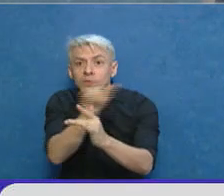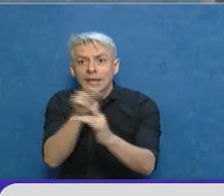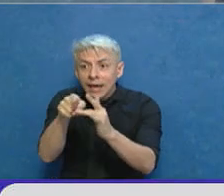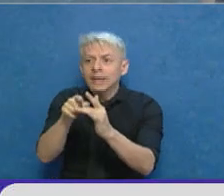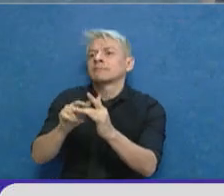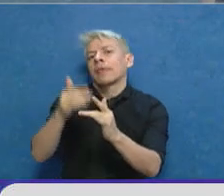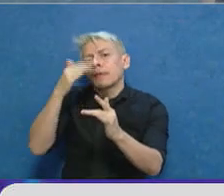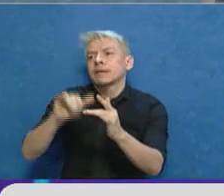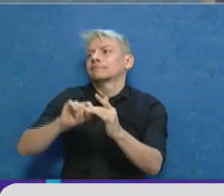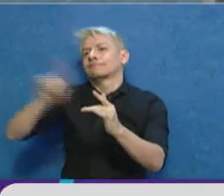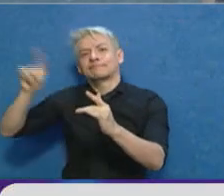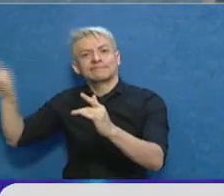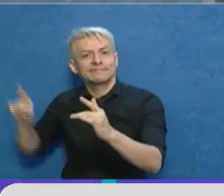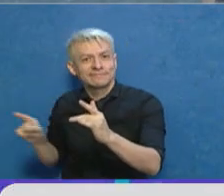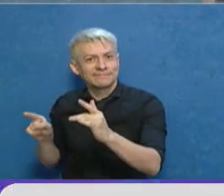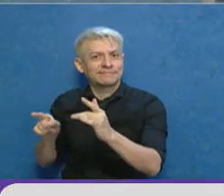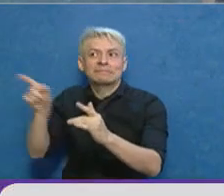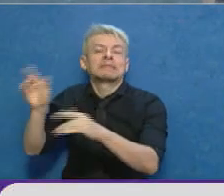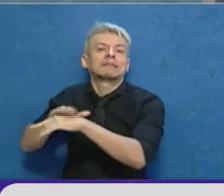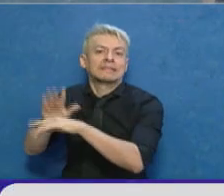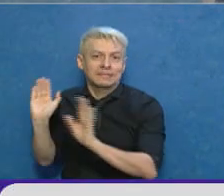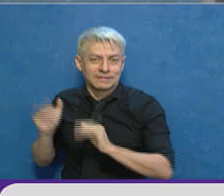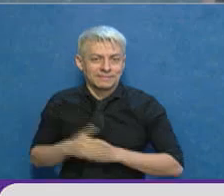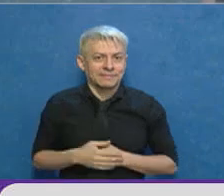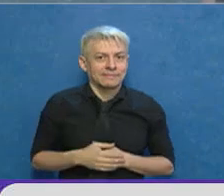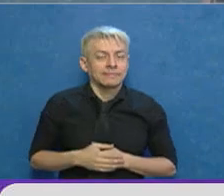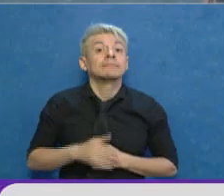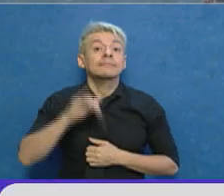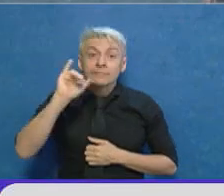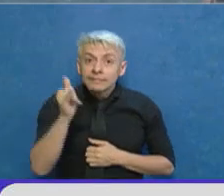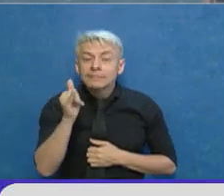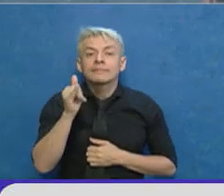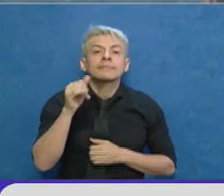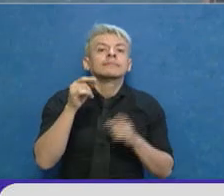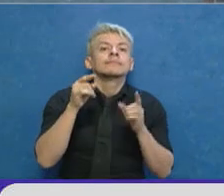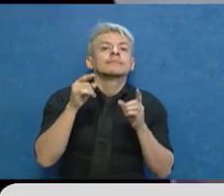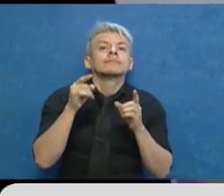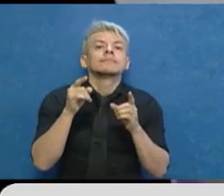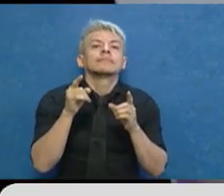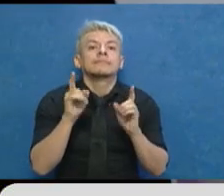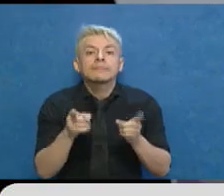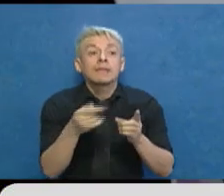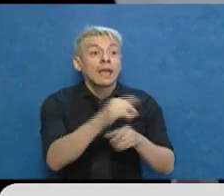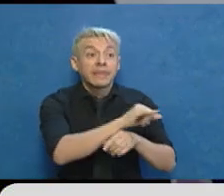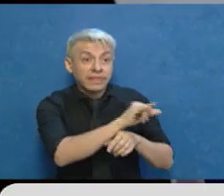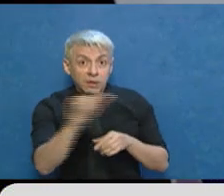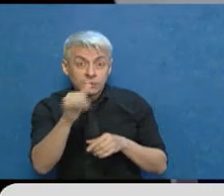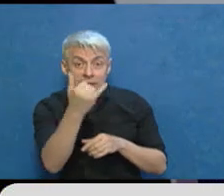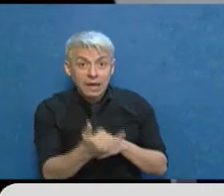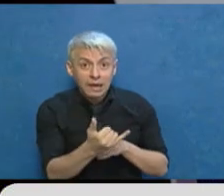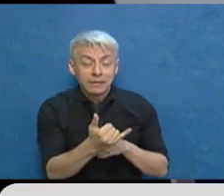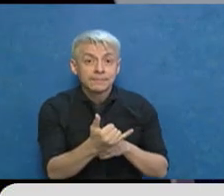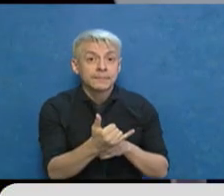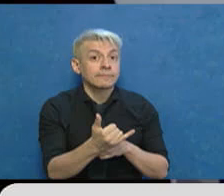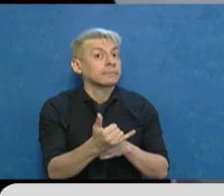de acá lo derivan en el acto y judicializamos la denuncia desde el primer